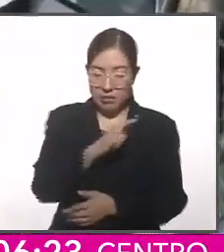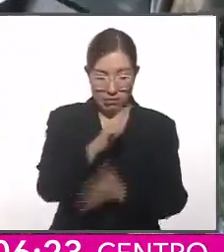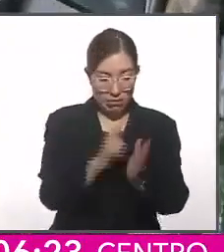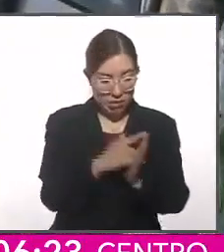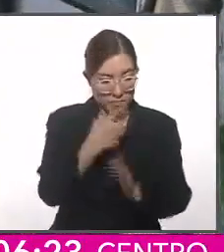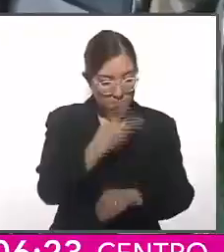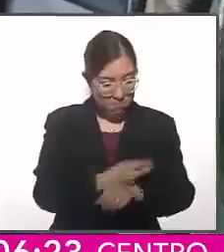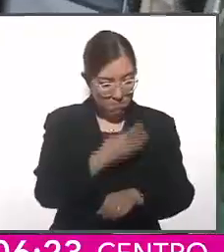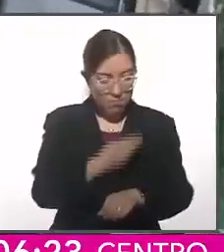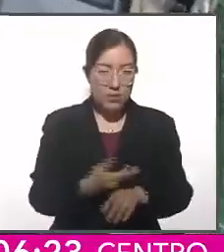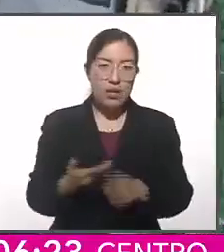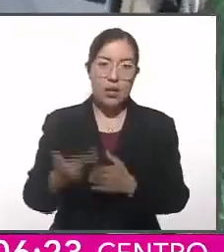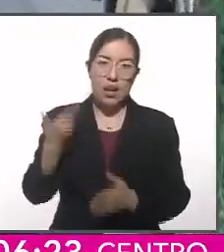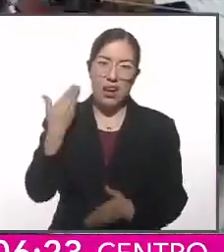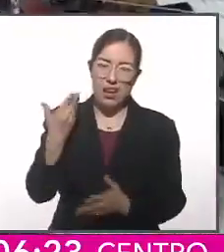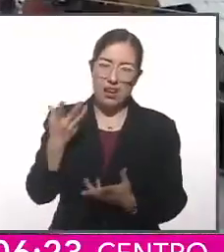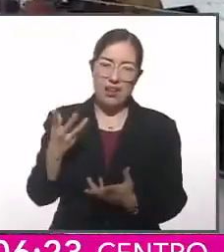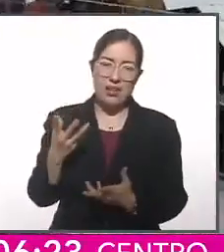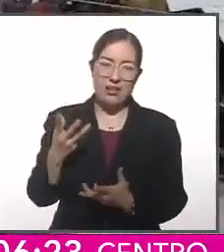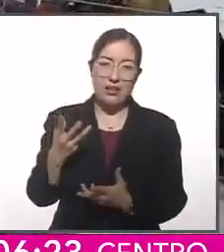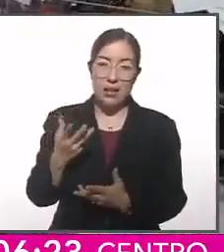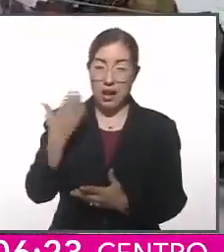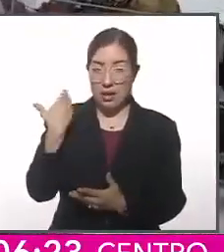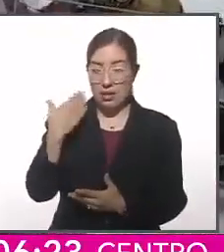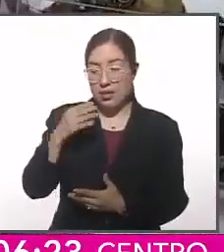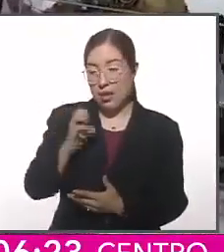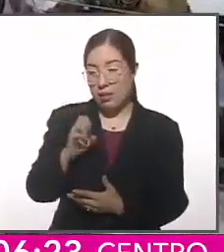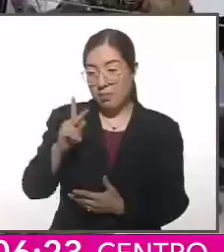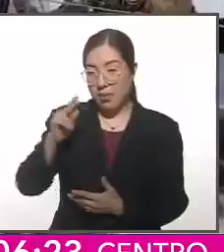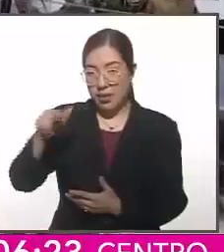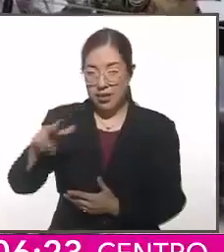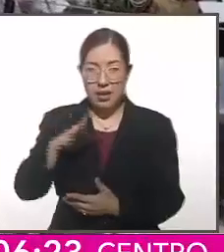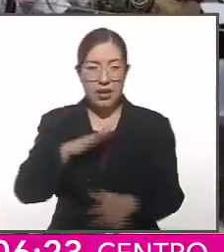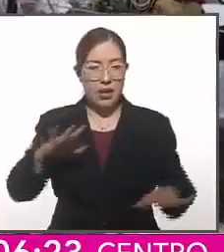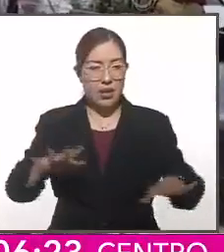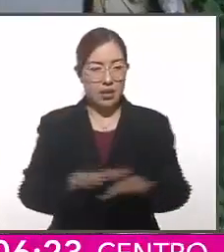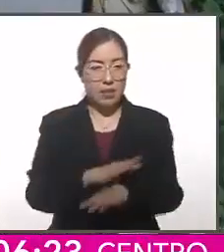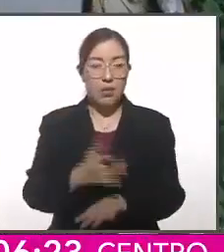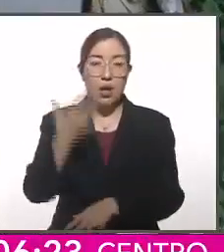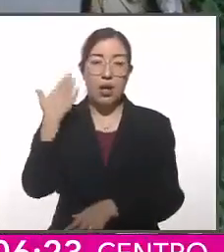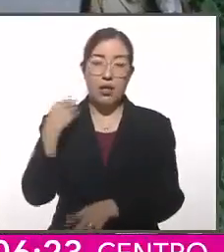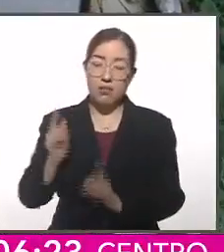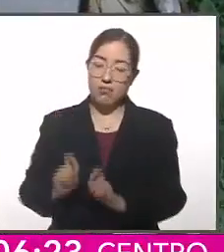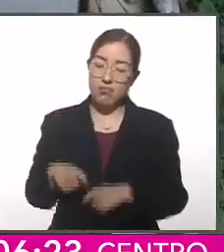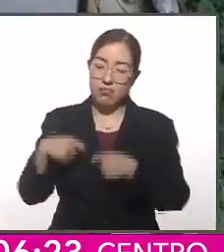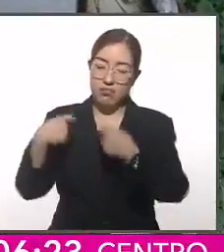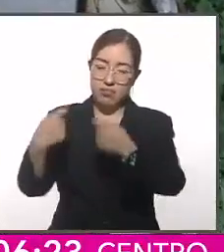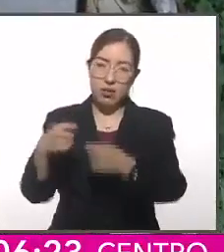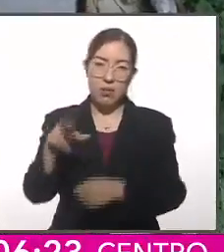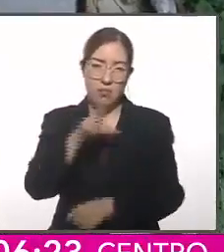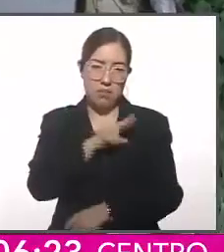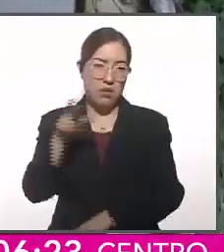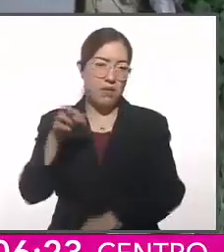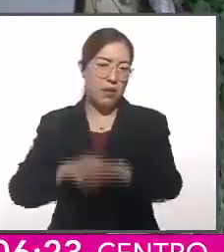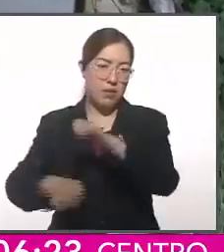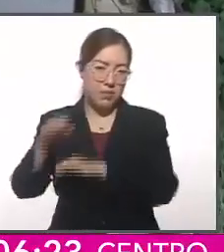hizo con la reforma energética de Enrique Peña Nieto, que le entregó el control del mercado a las empresas